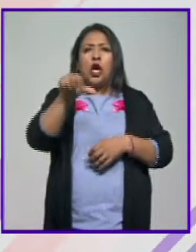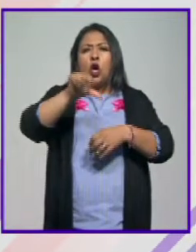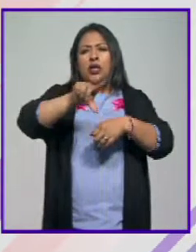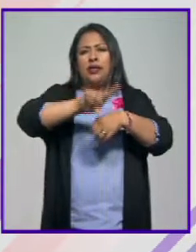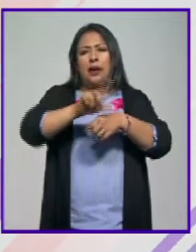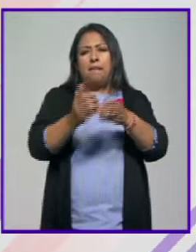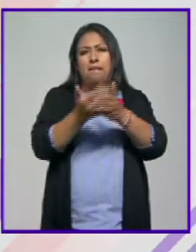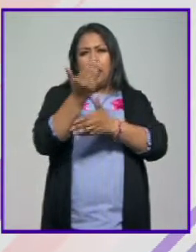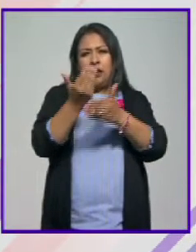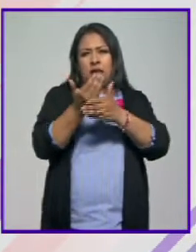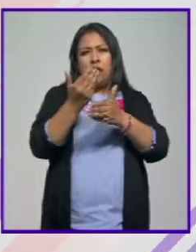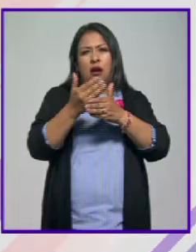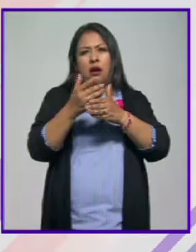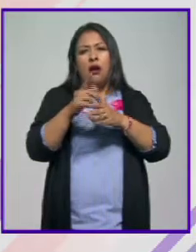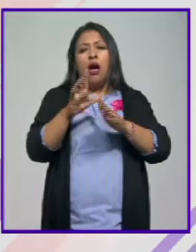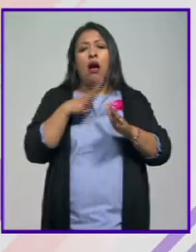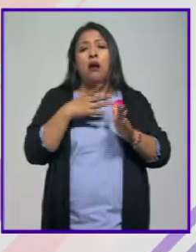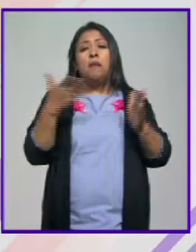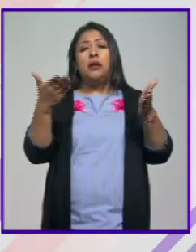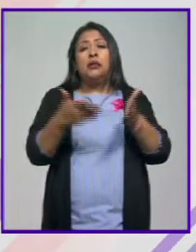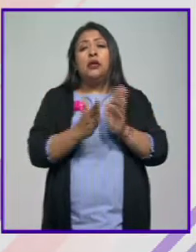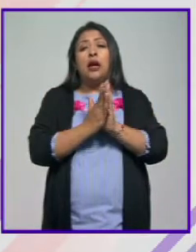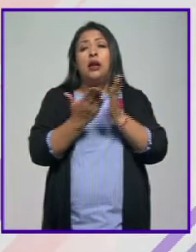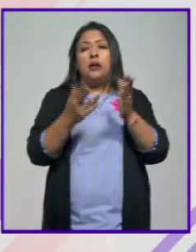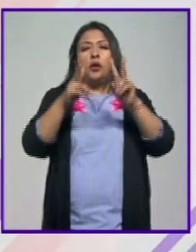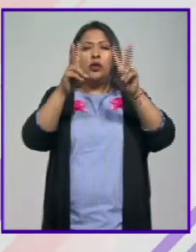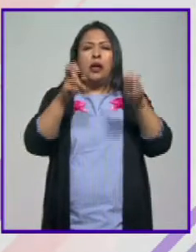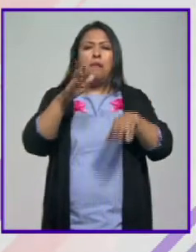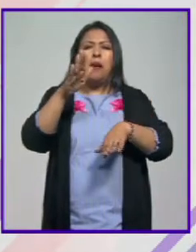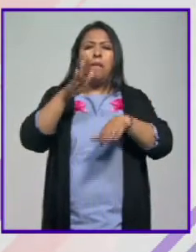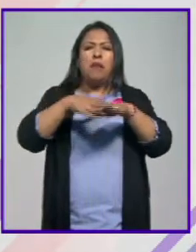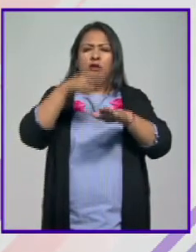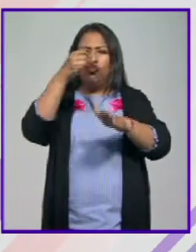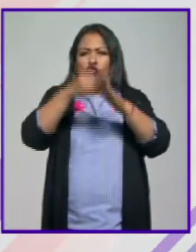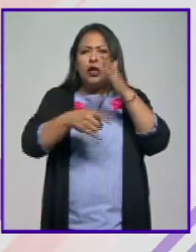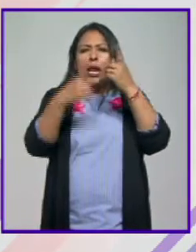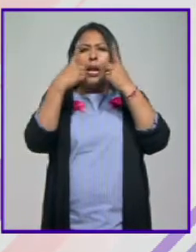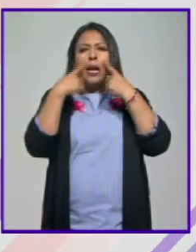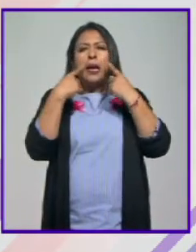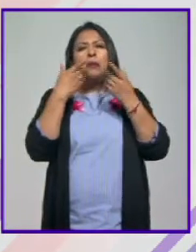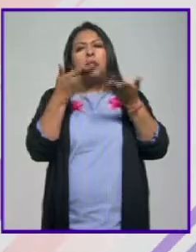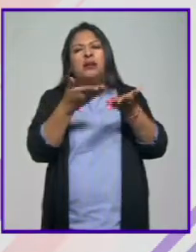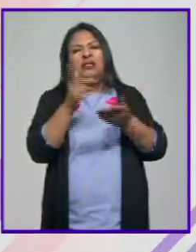día de hoy por la mañana se presentó un libro que se llama Más allá de las lágrimas. Vamos a ver de qué se trata.